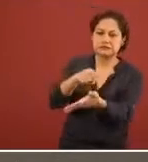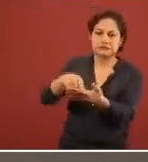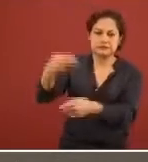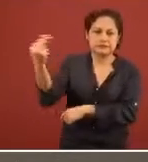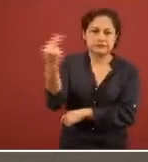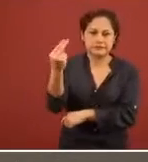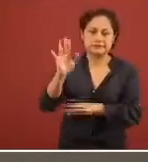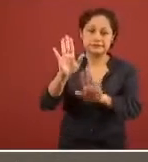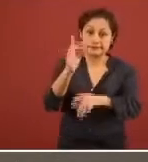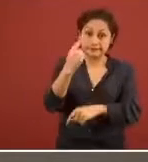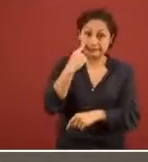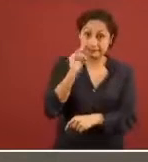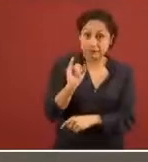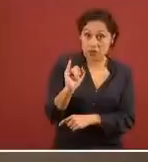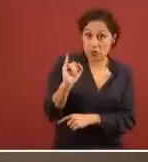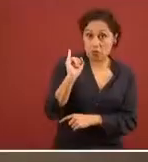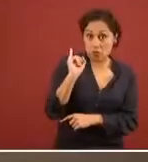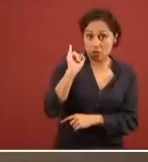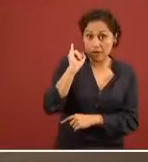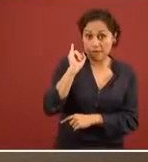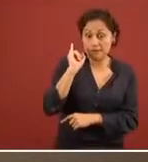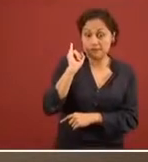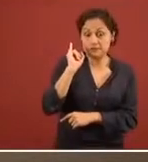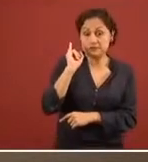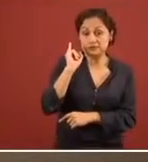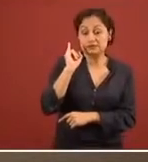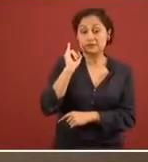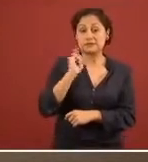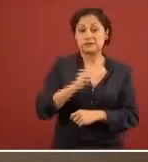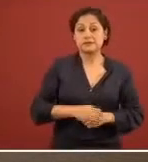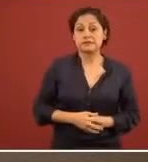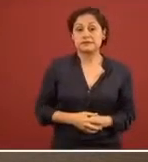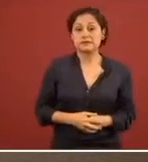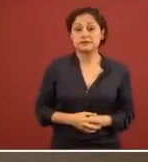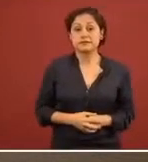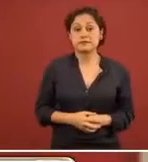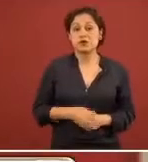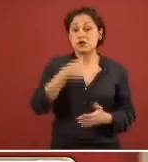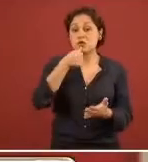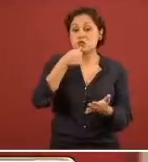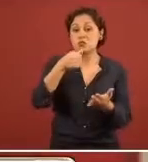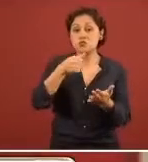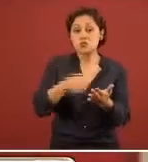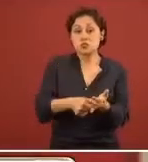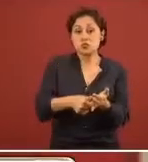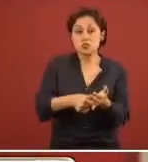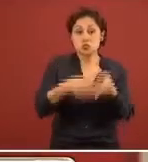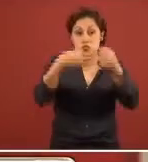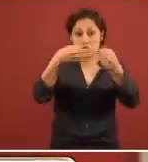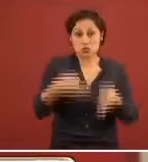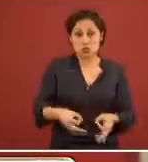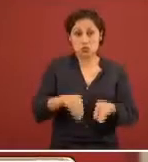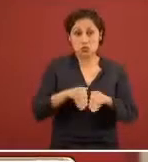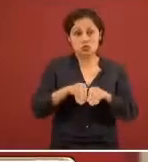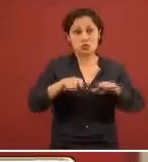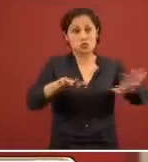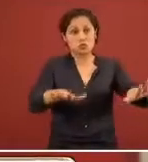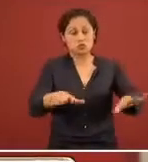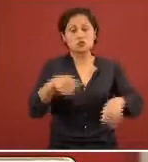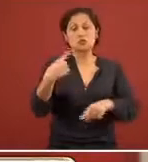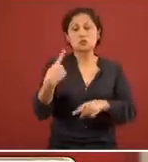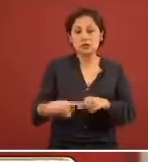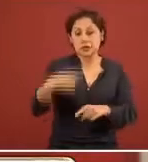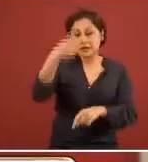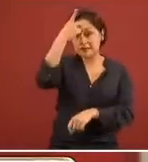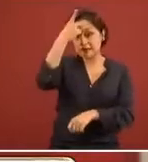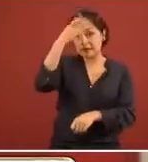jueves pasado, se emitió un oficio por parte de la Dirección General de